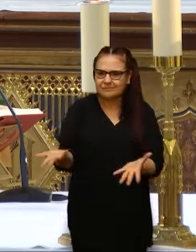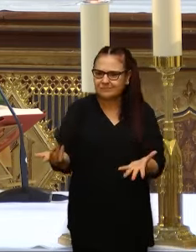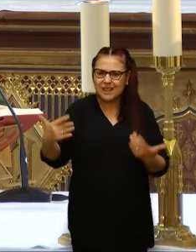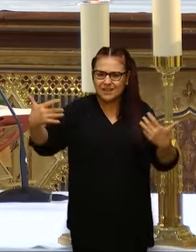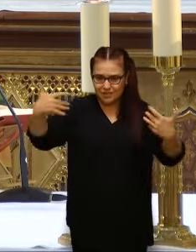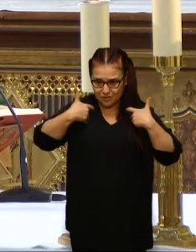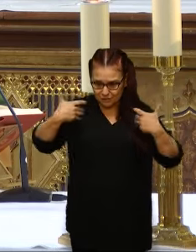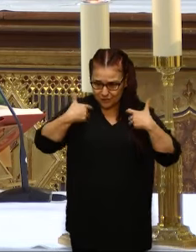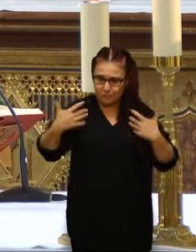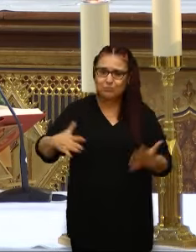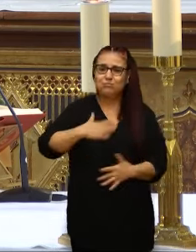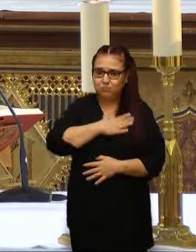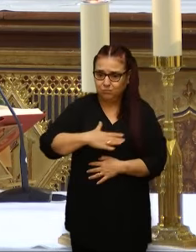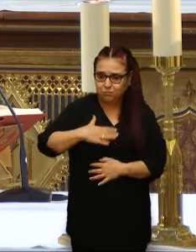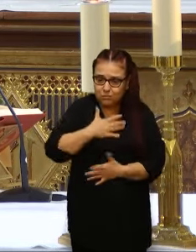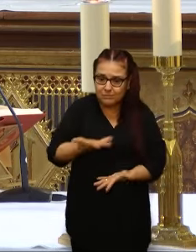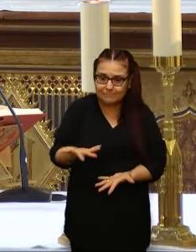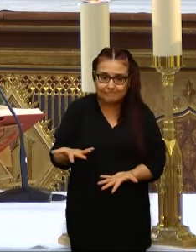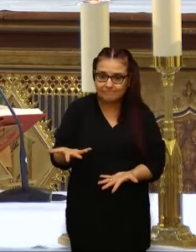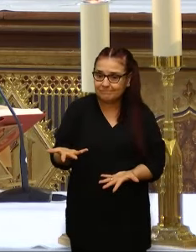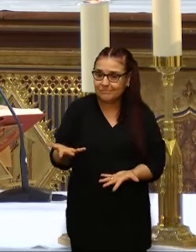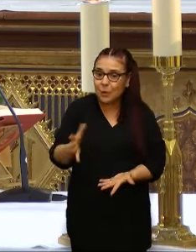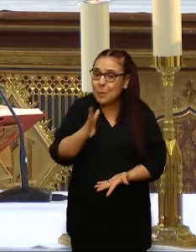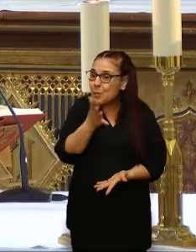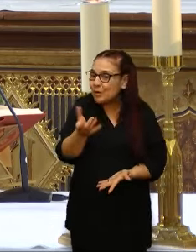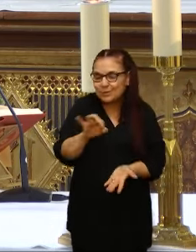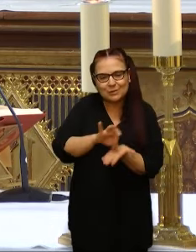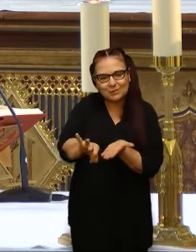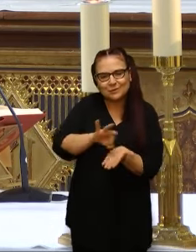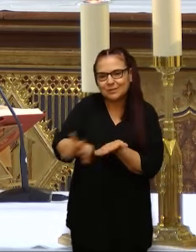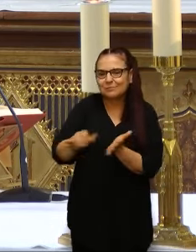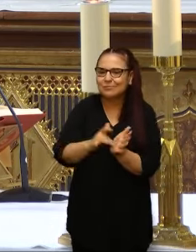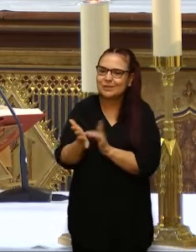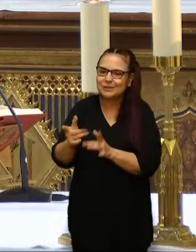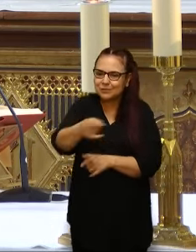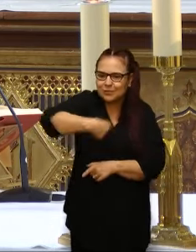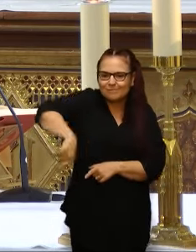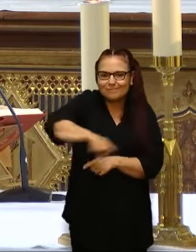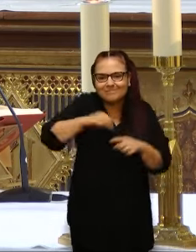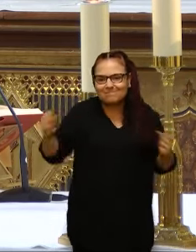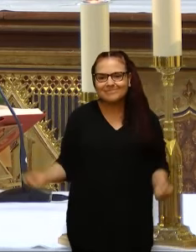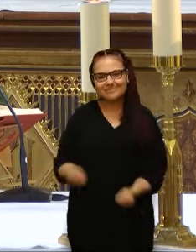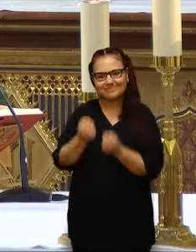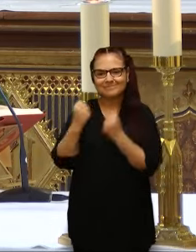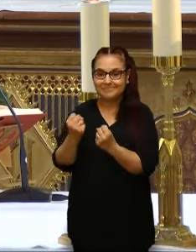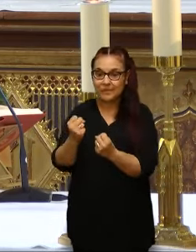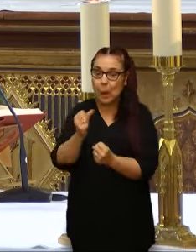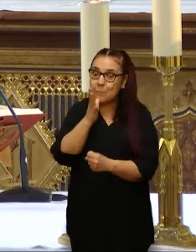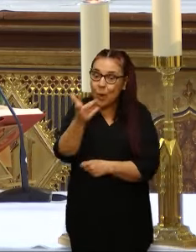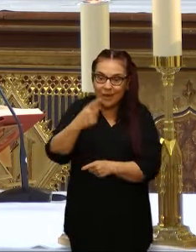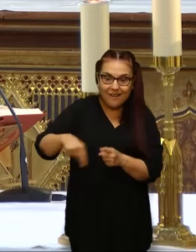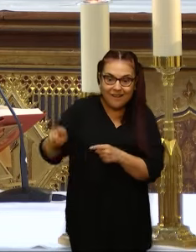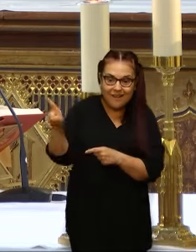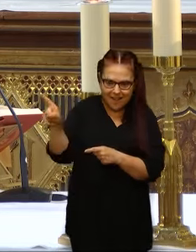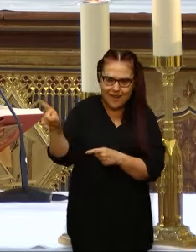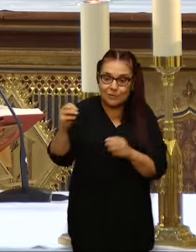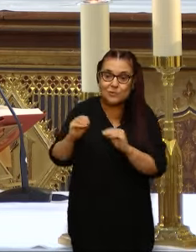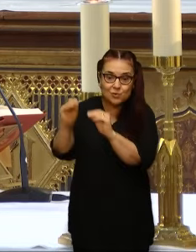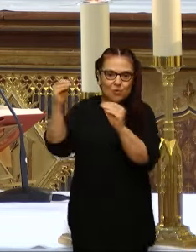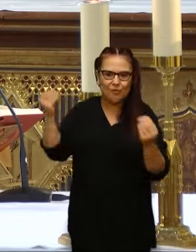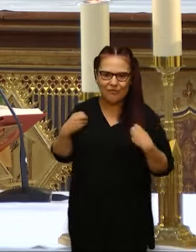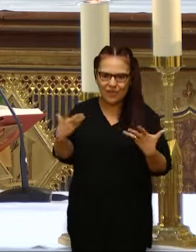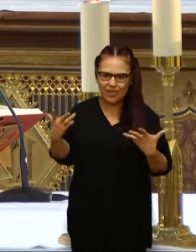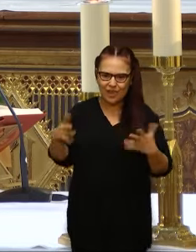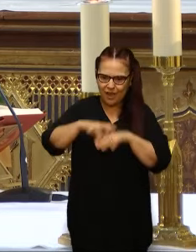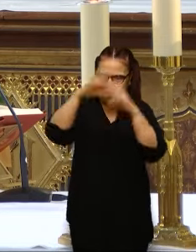el sufrimiento y en el gozo, por tu siervo Jesús, nuestro Redentor. Porque Él, en su vida terrena,